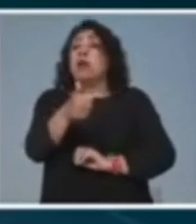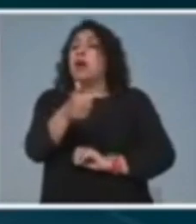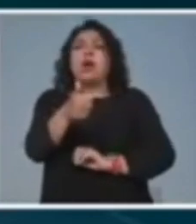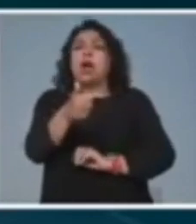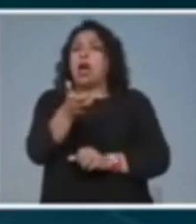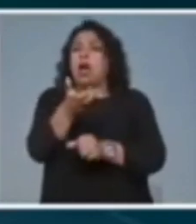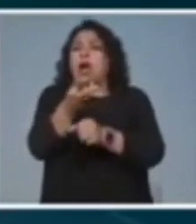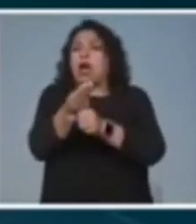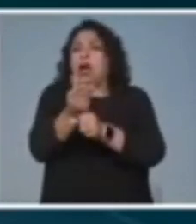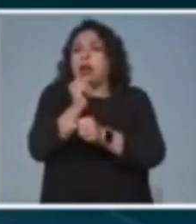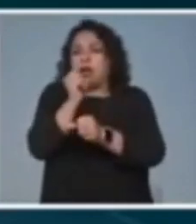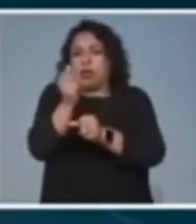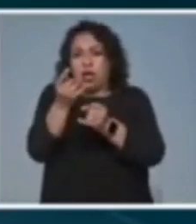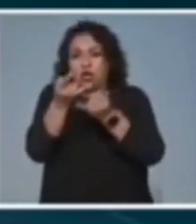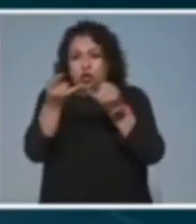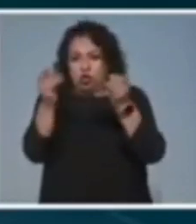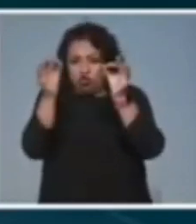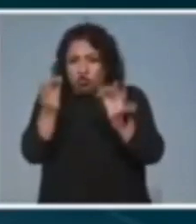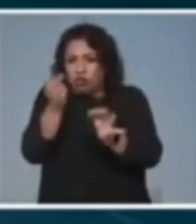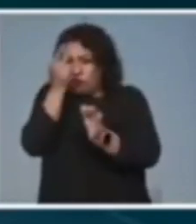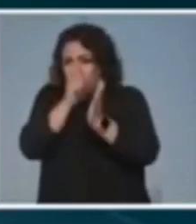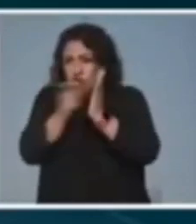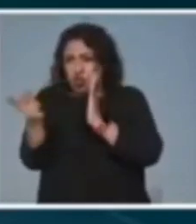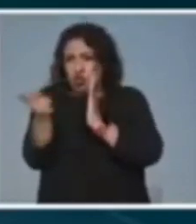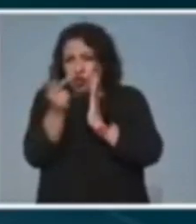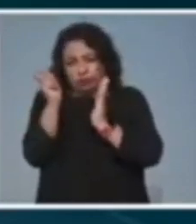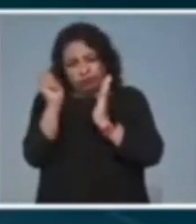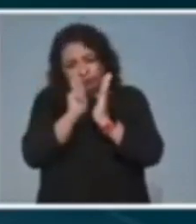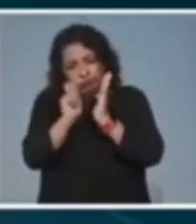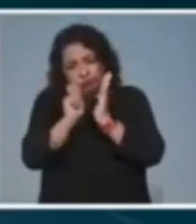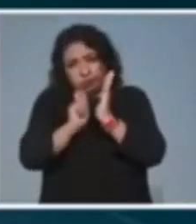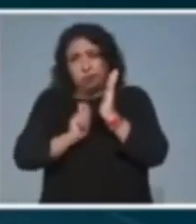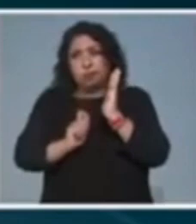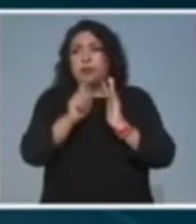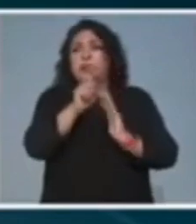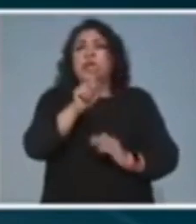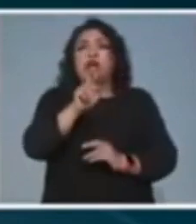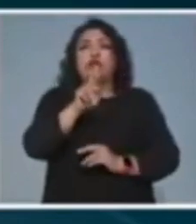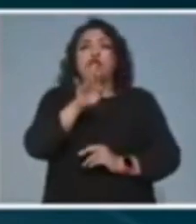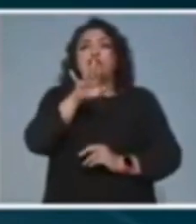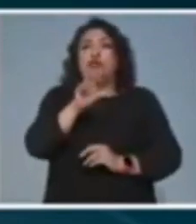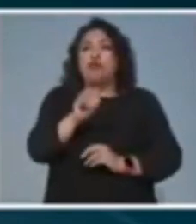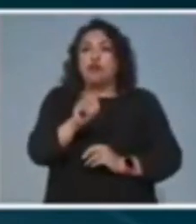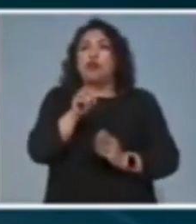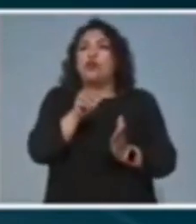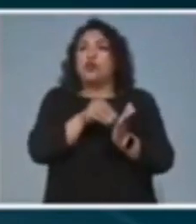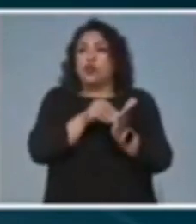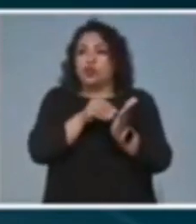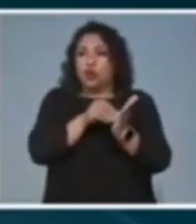es la adaptación de nada, sino es una historia original, ¿no? De Juan Rulfo todavía,